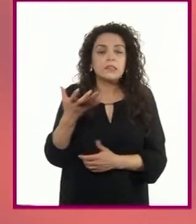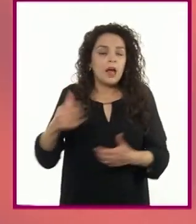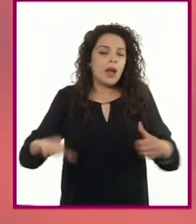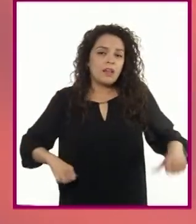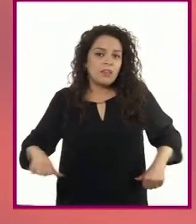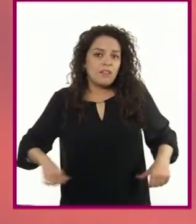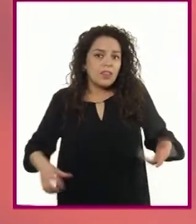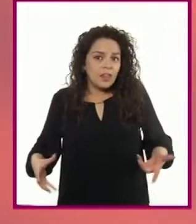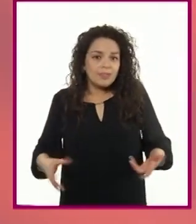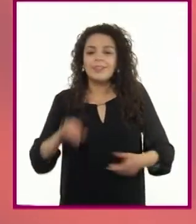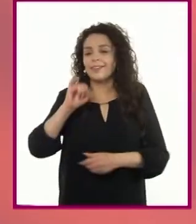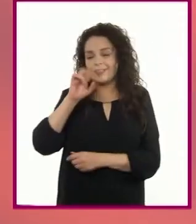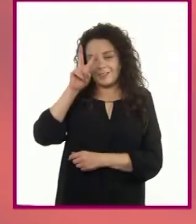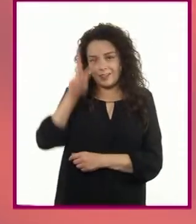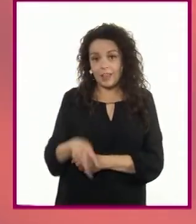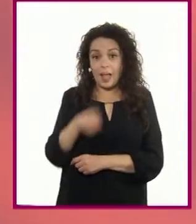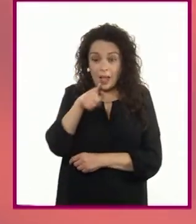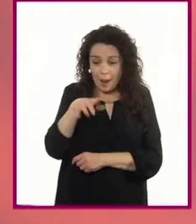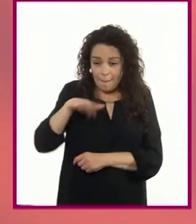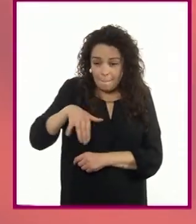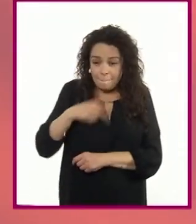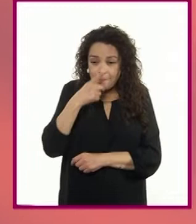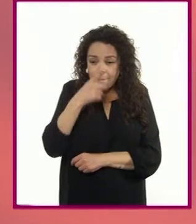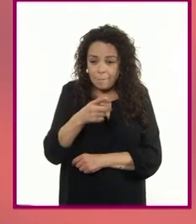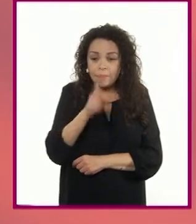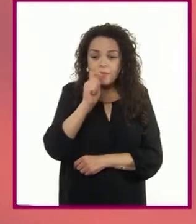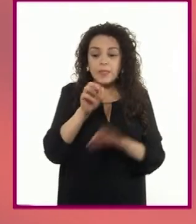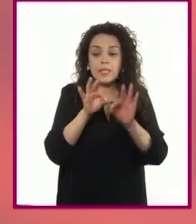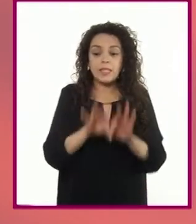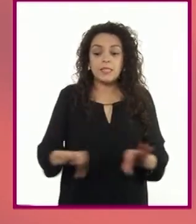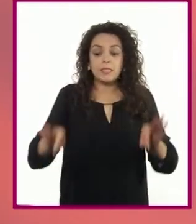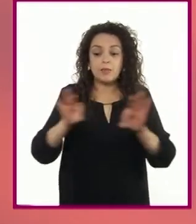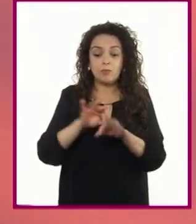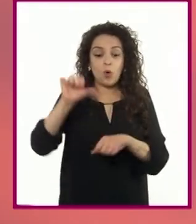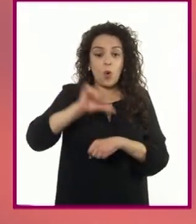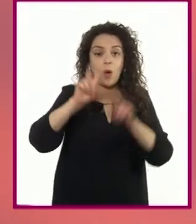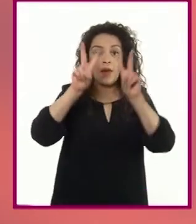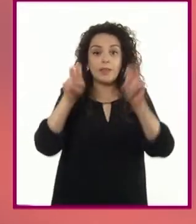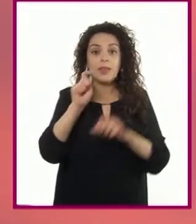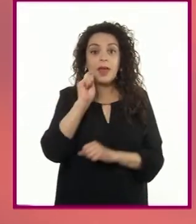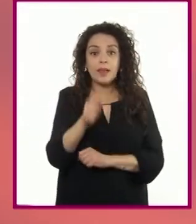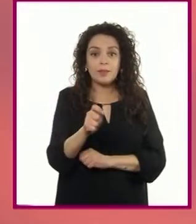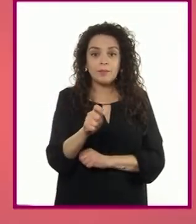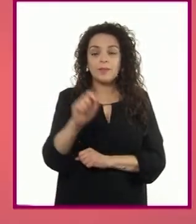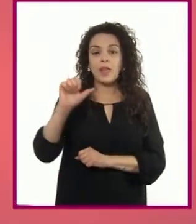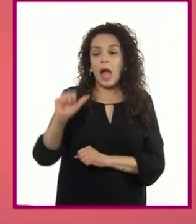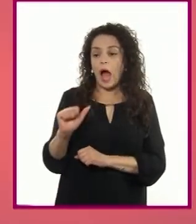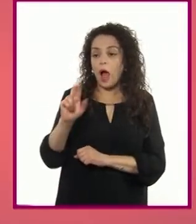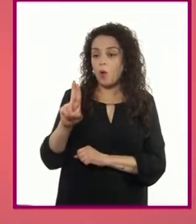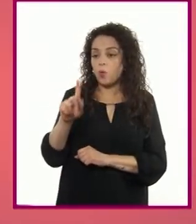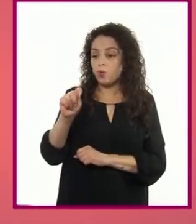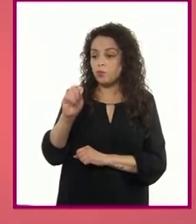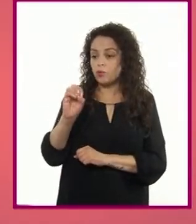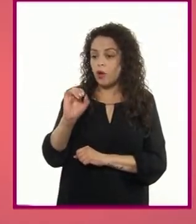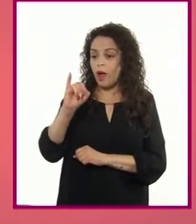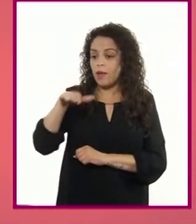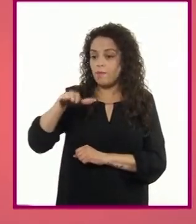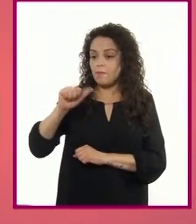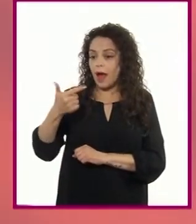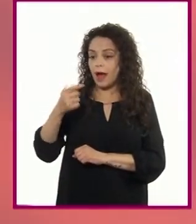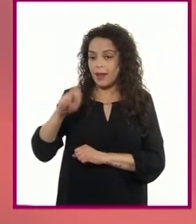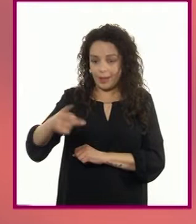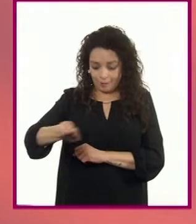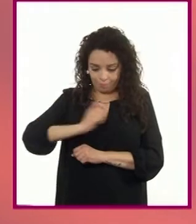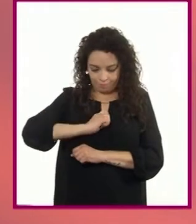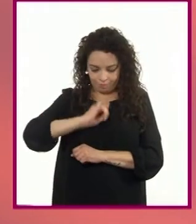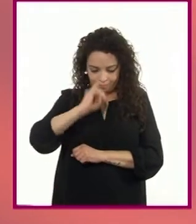Claro, y acabas de mencionar un punto clave en el tema de hoy, la autoimagen, la cual va acompañada de